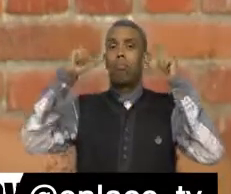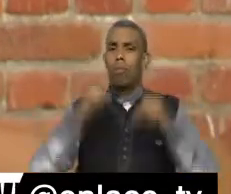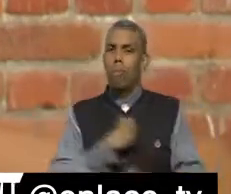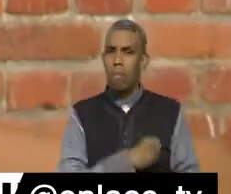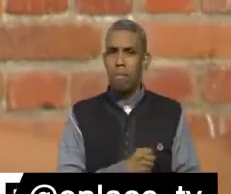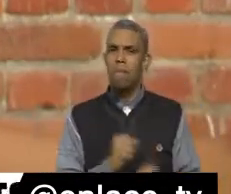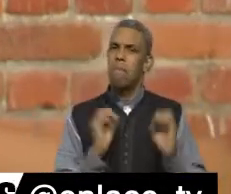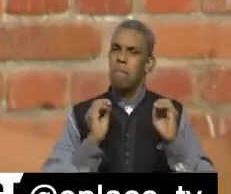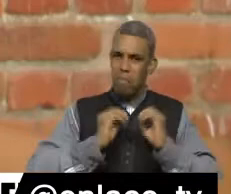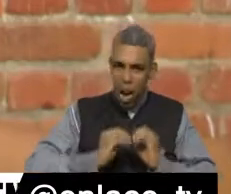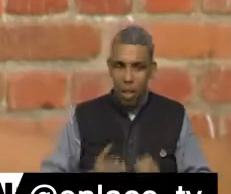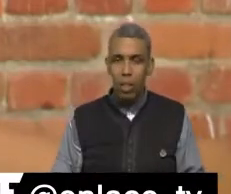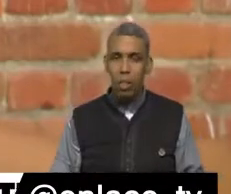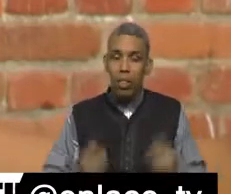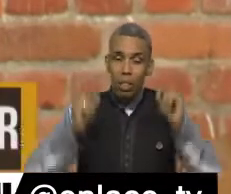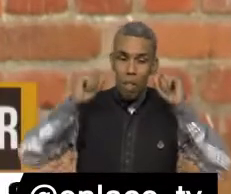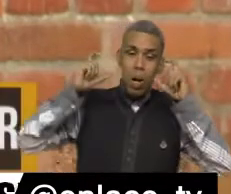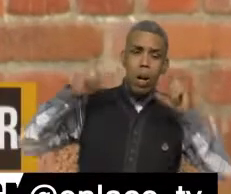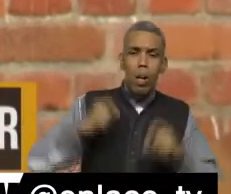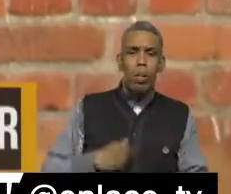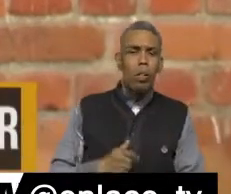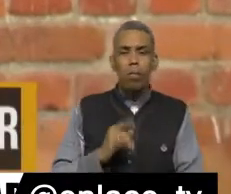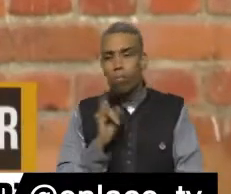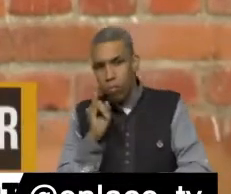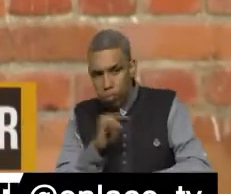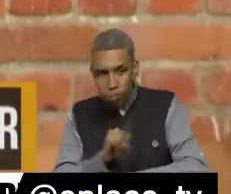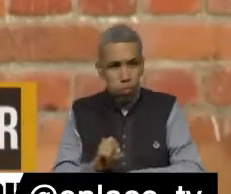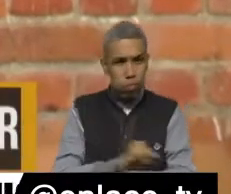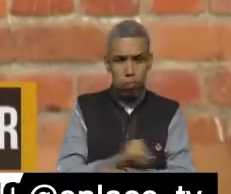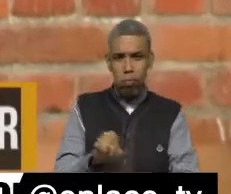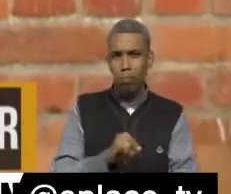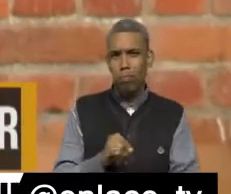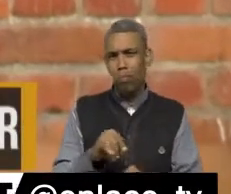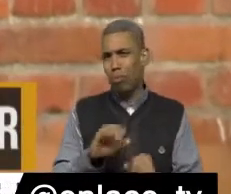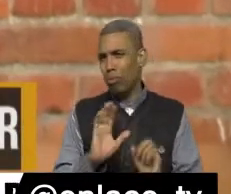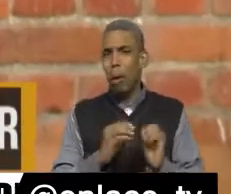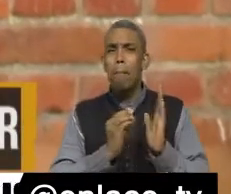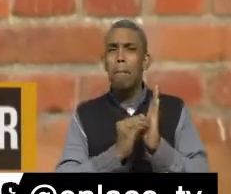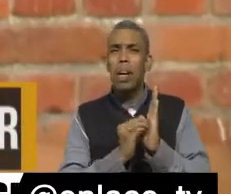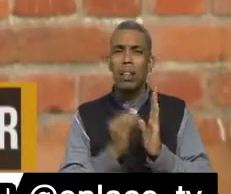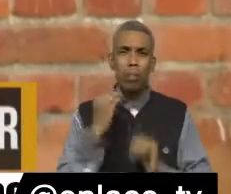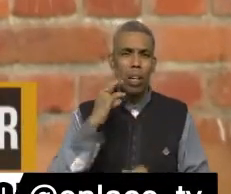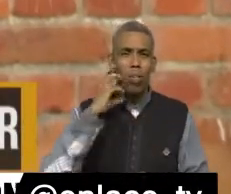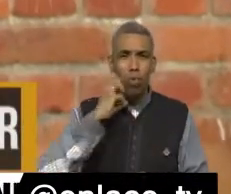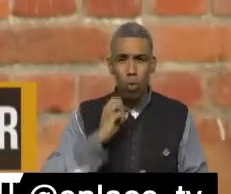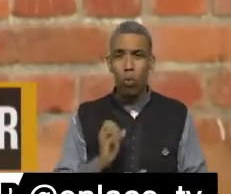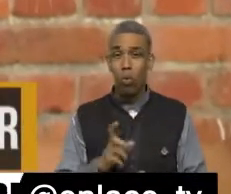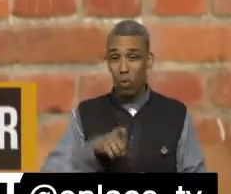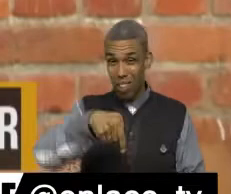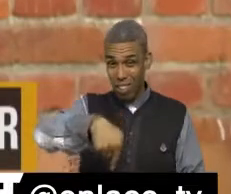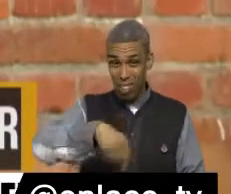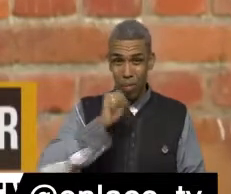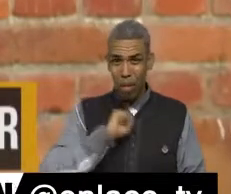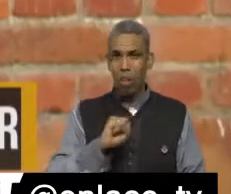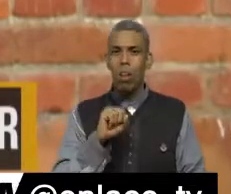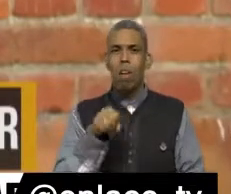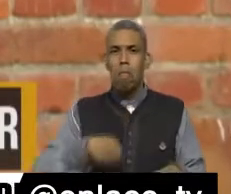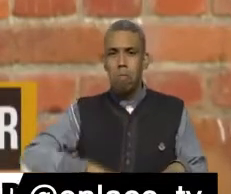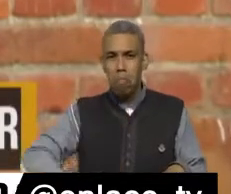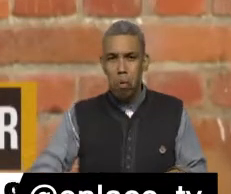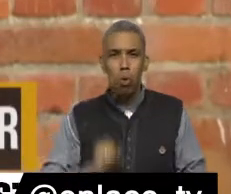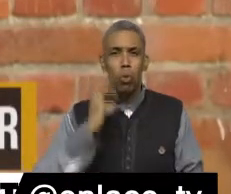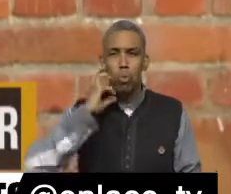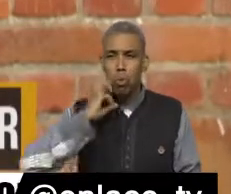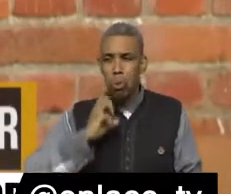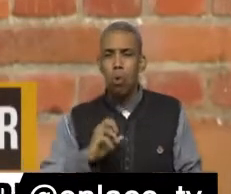más en este sentido de la seguridad, porque son muchos los robos que se están dando en la ciudad, tanto de vehículos como a